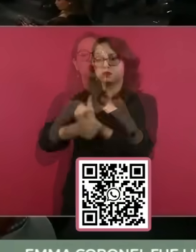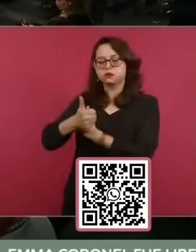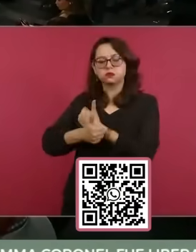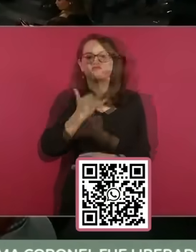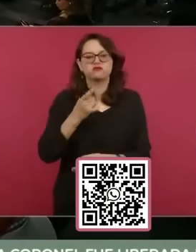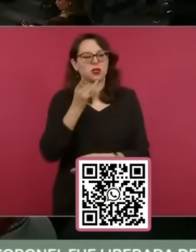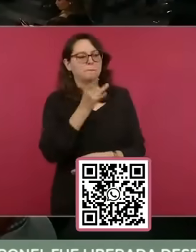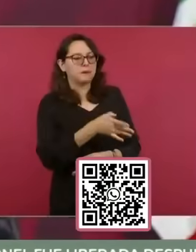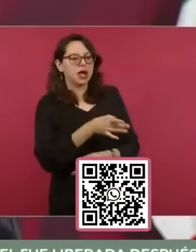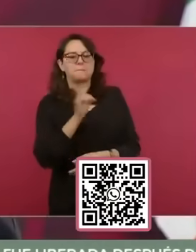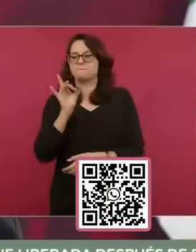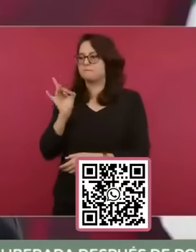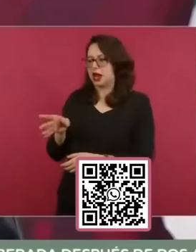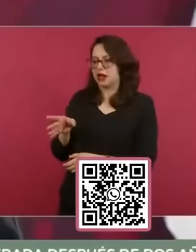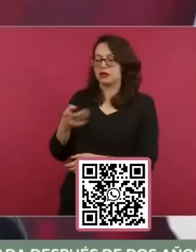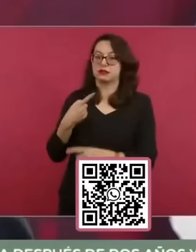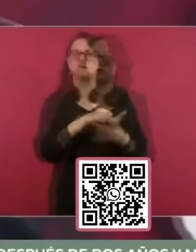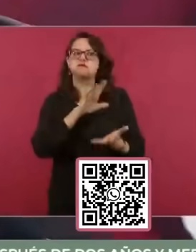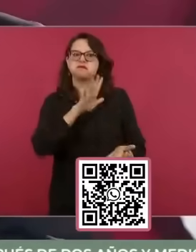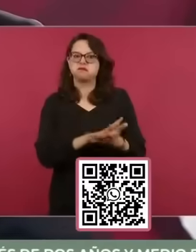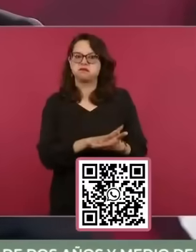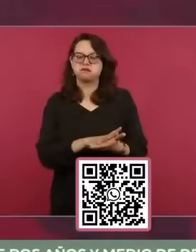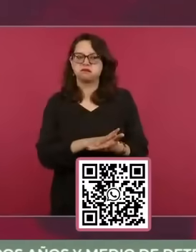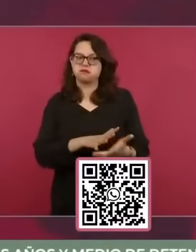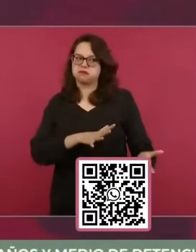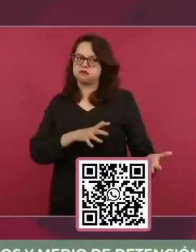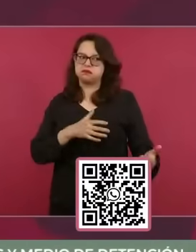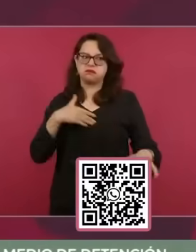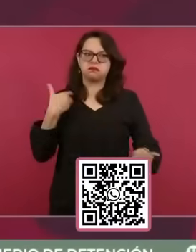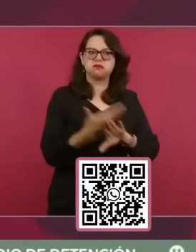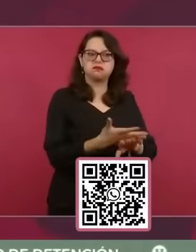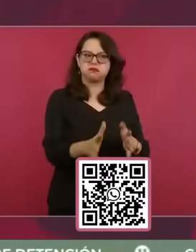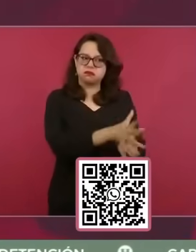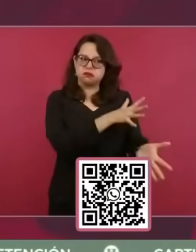adversarios a vencer, no como enemigos a destruir. Nosotros padecimos mucho eso.